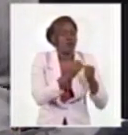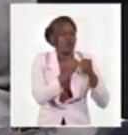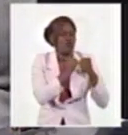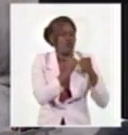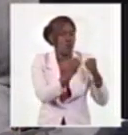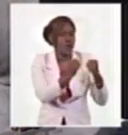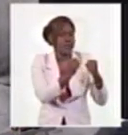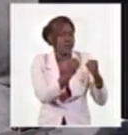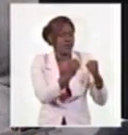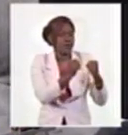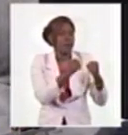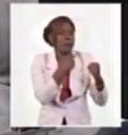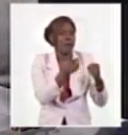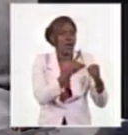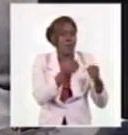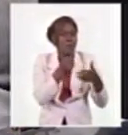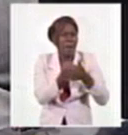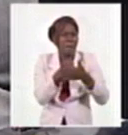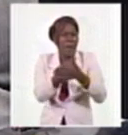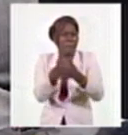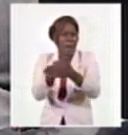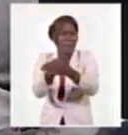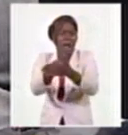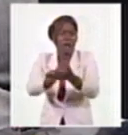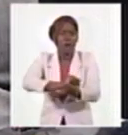de las tropas rusas.